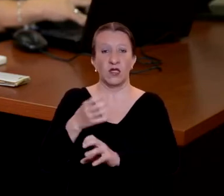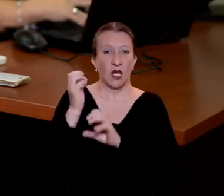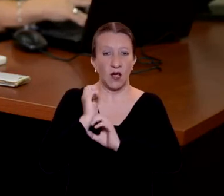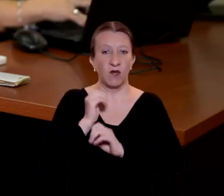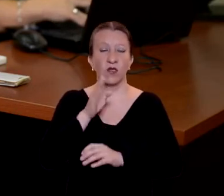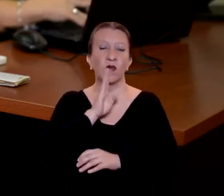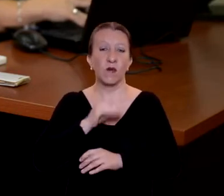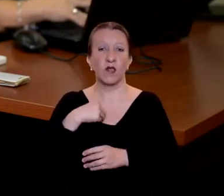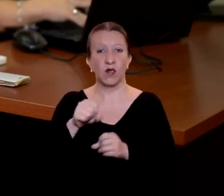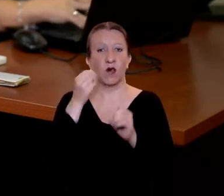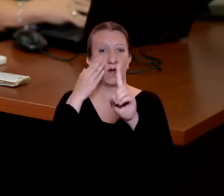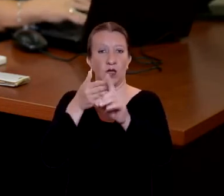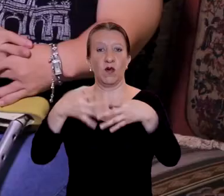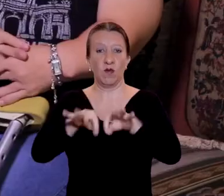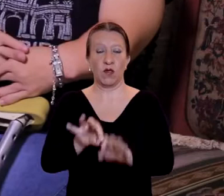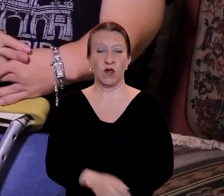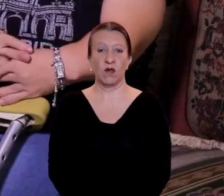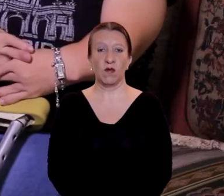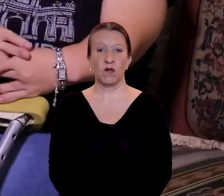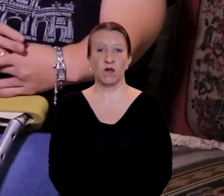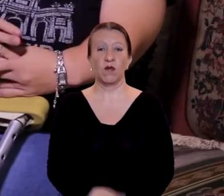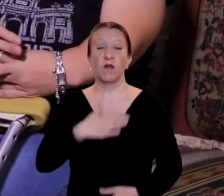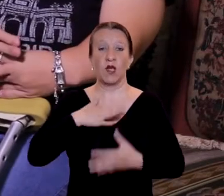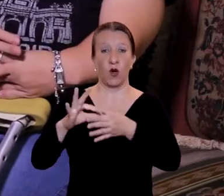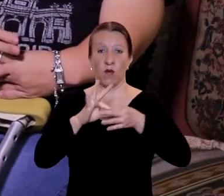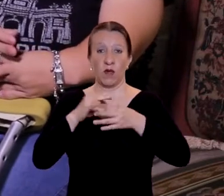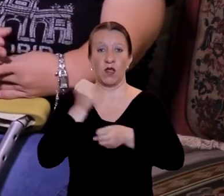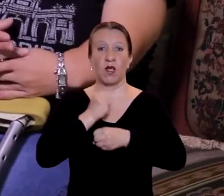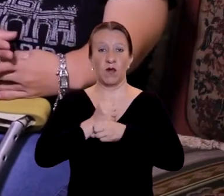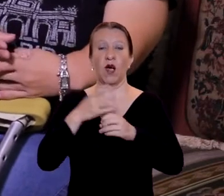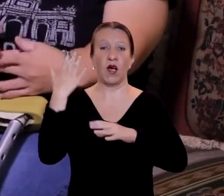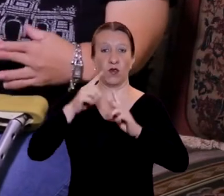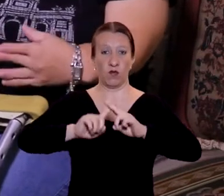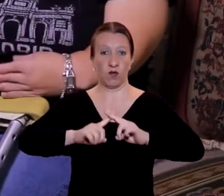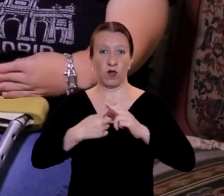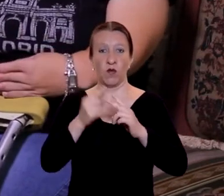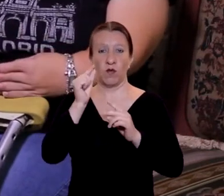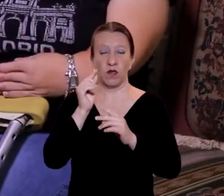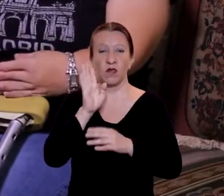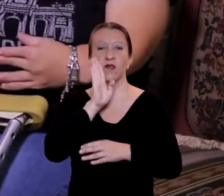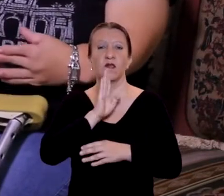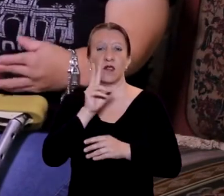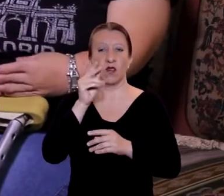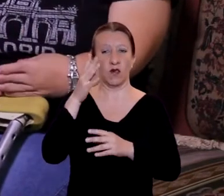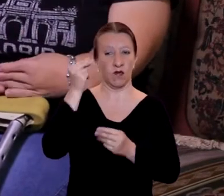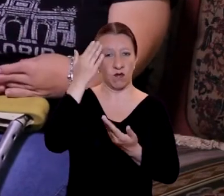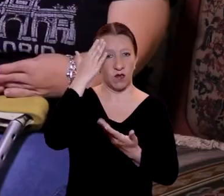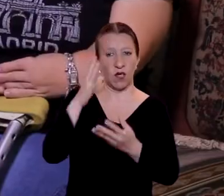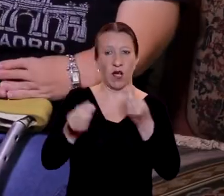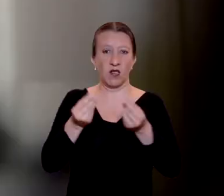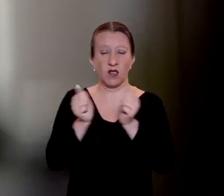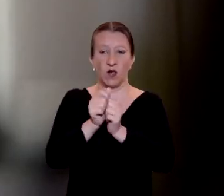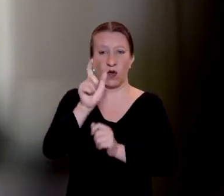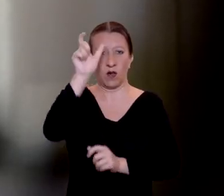y con ganas de alcanzarlo, pues se puede. Mis compañeros de trabajo inicialmente estaban un poquito extrañados en